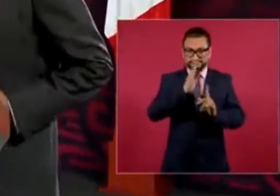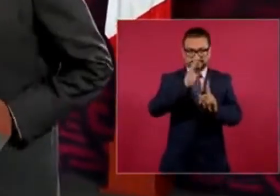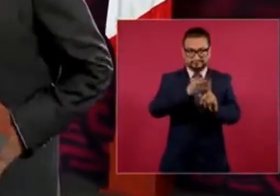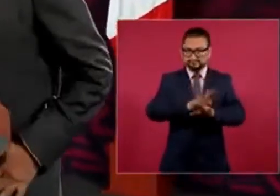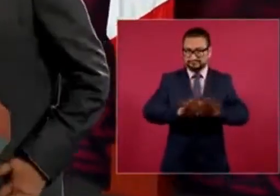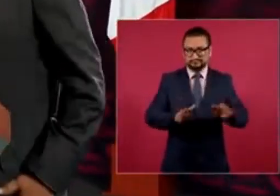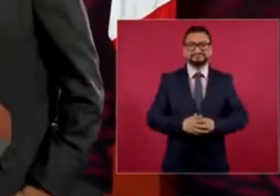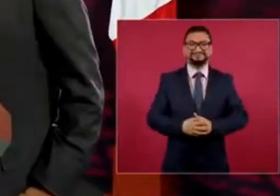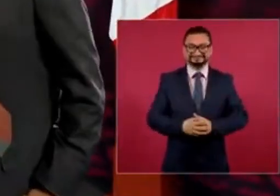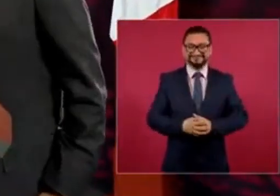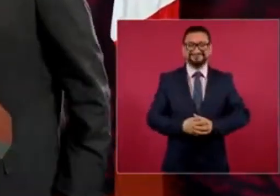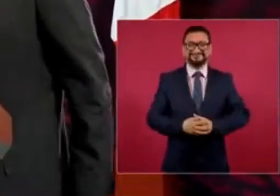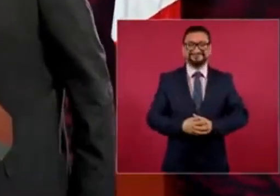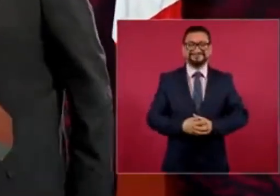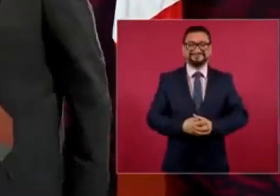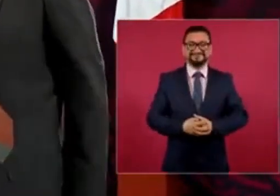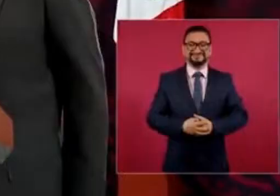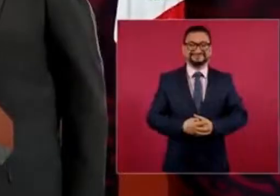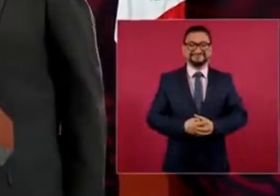Entonces,